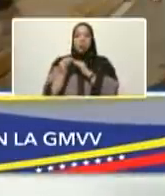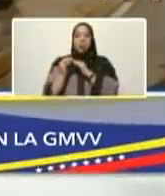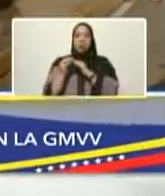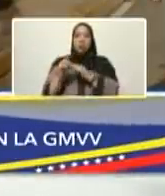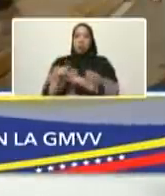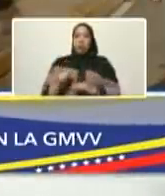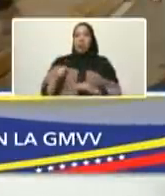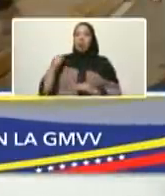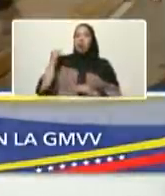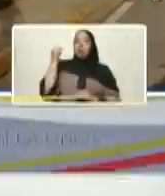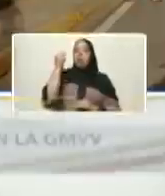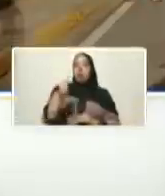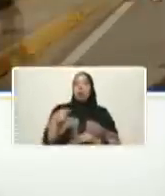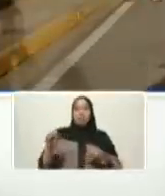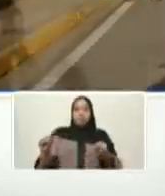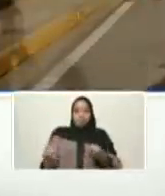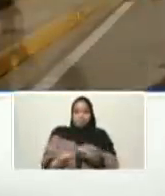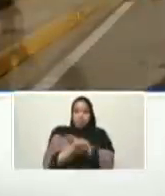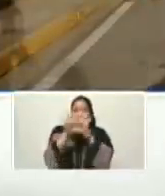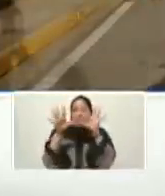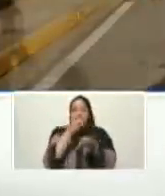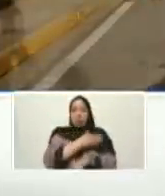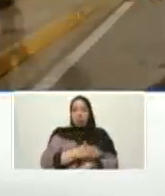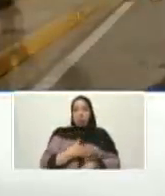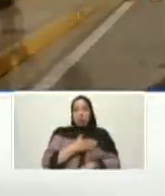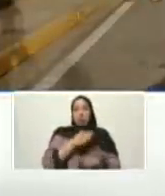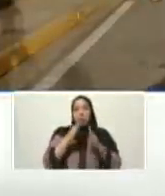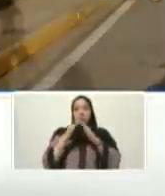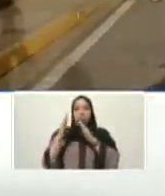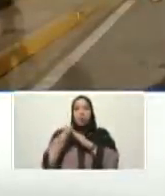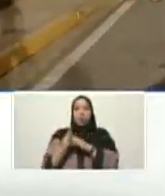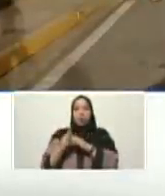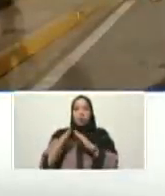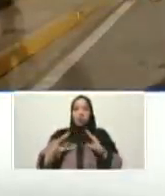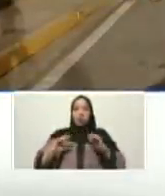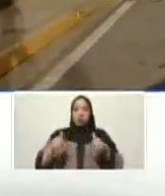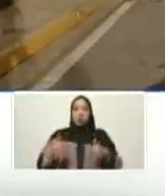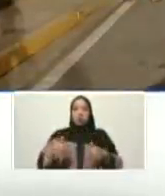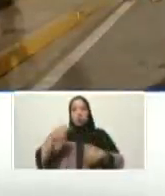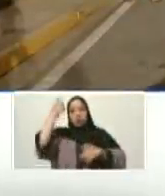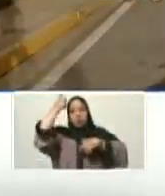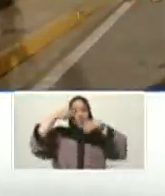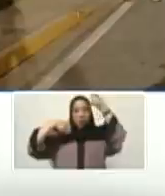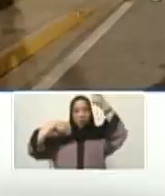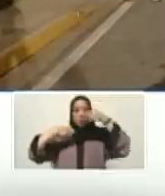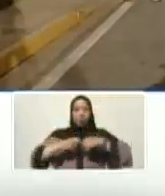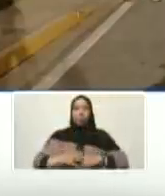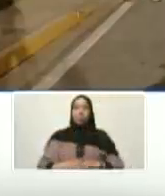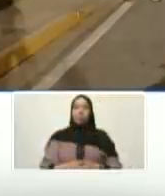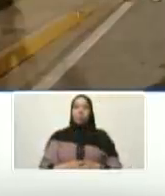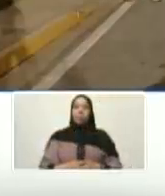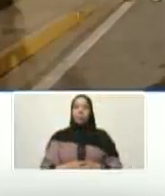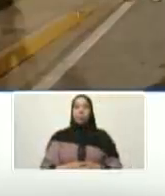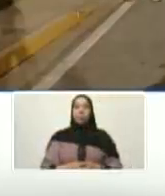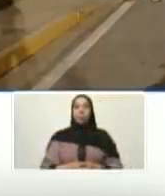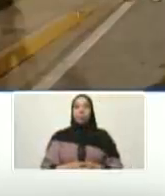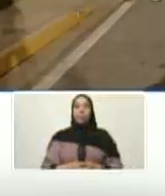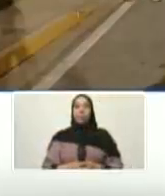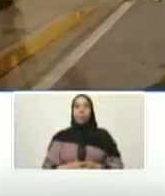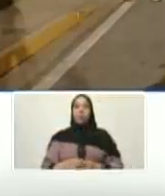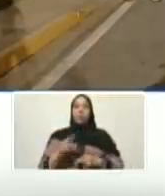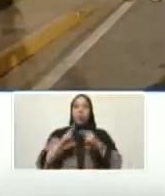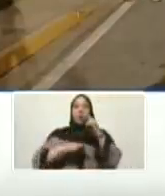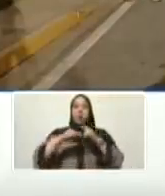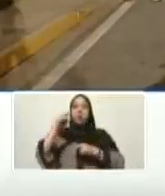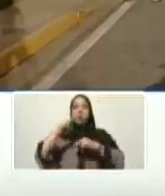logramos el milagro la gran misión vivienda Venezuela fundada por el comandante Hugo Chávez logramos el milagro de construir